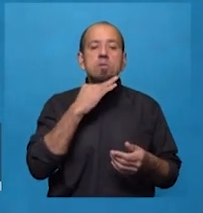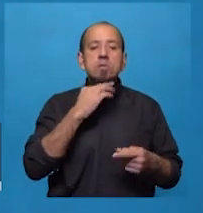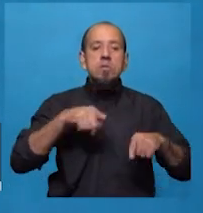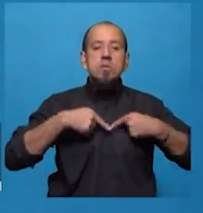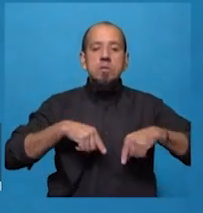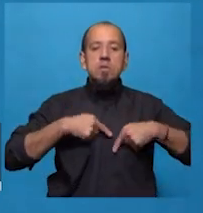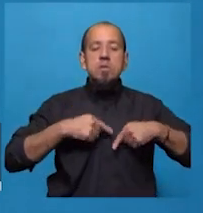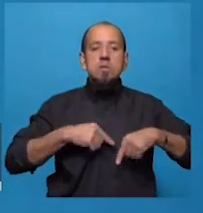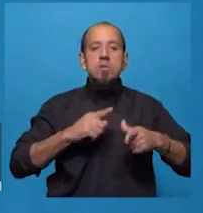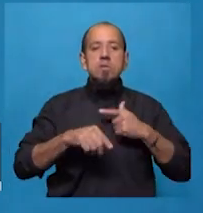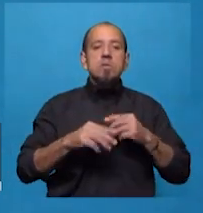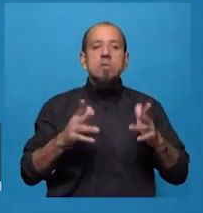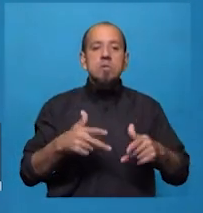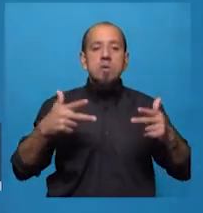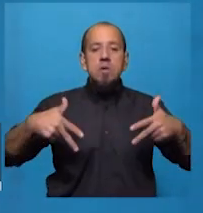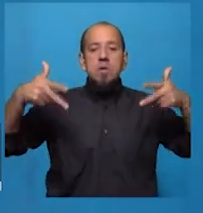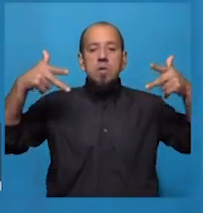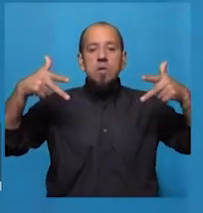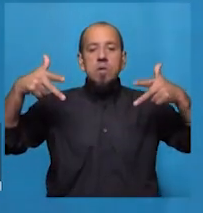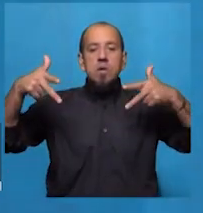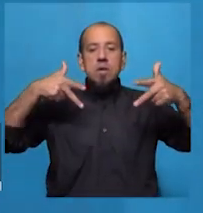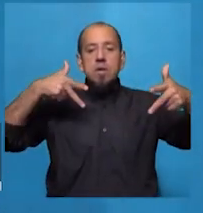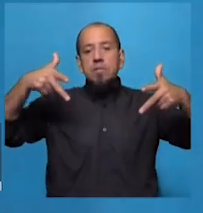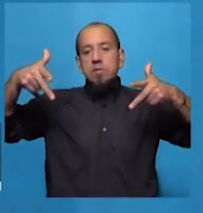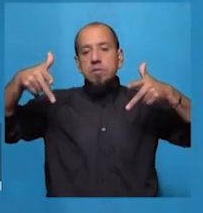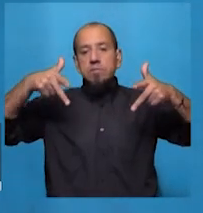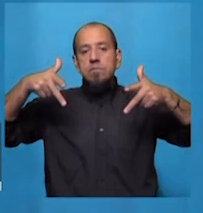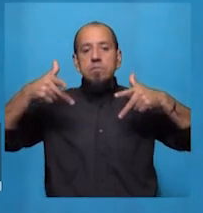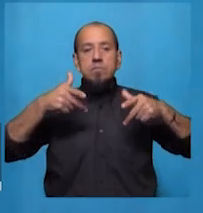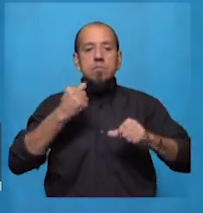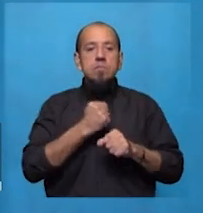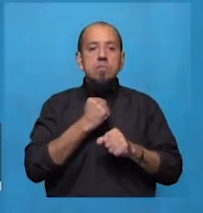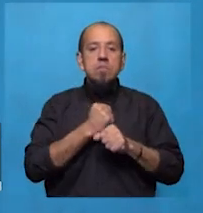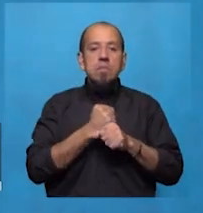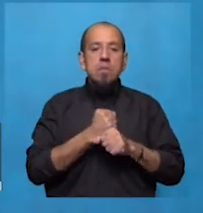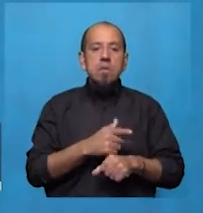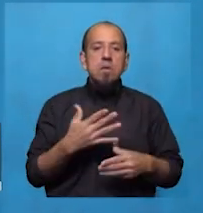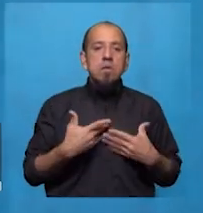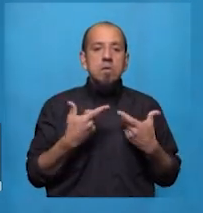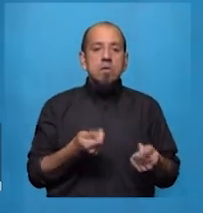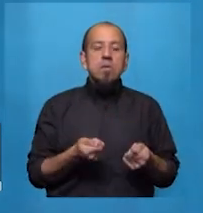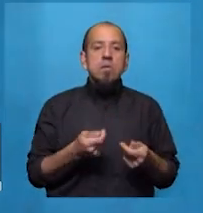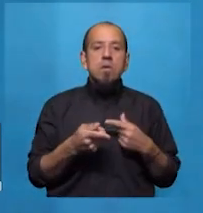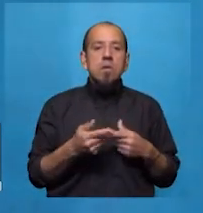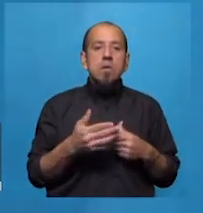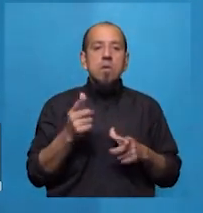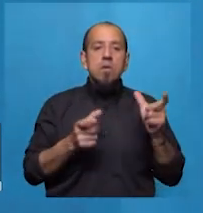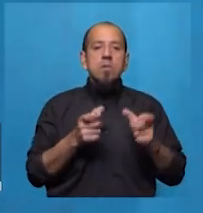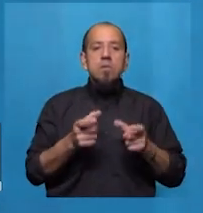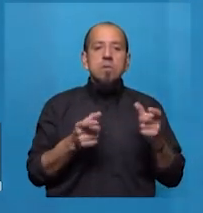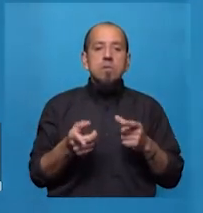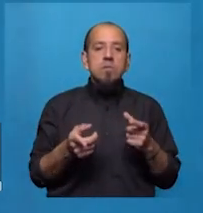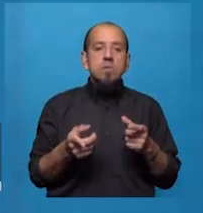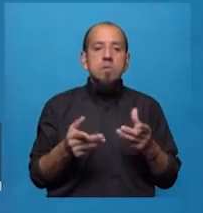intendencia para la instalación por ejemplo de cámaras de videovigilancia se está trabajando bien se está dando una mano ahí para que la gente se sienta